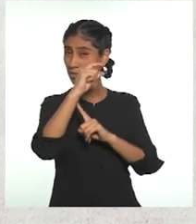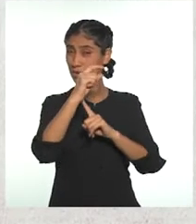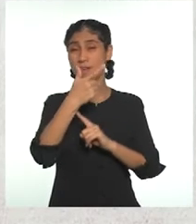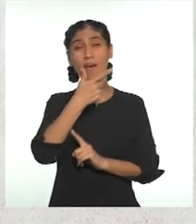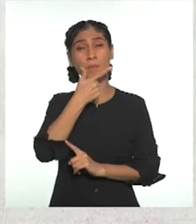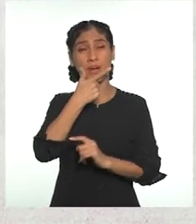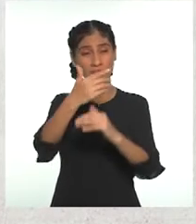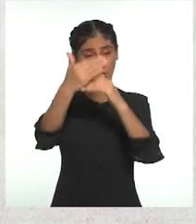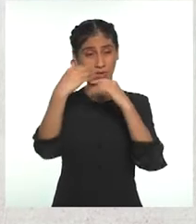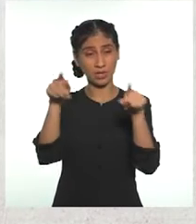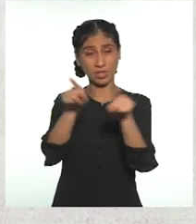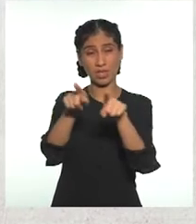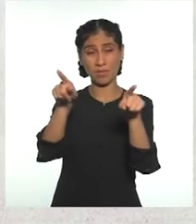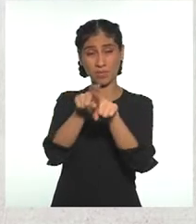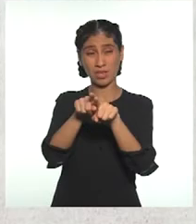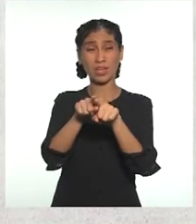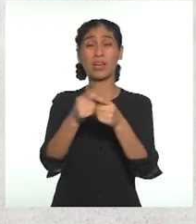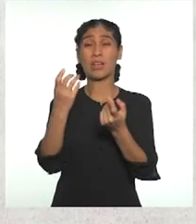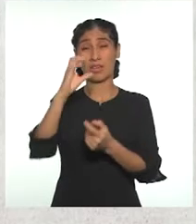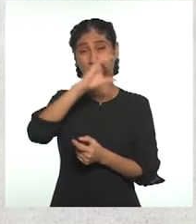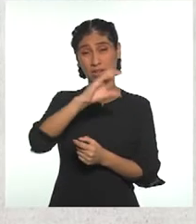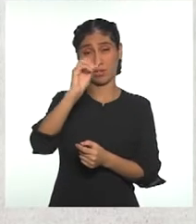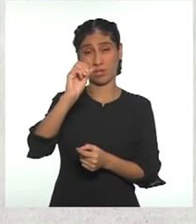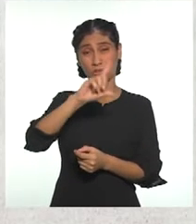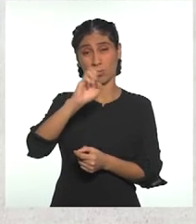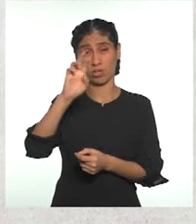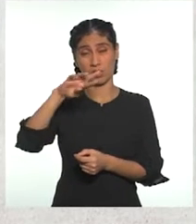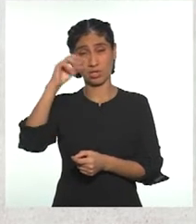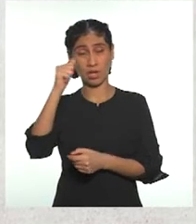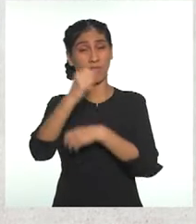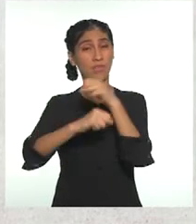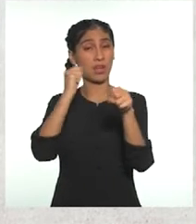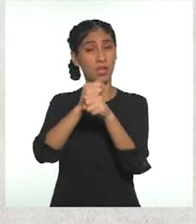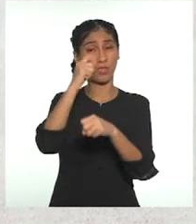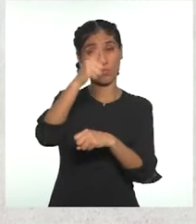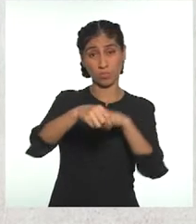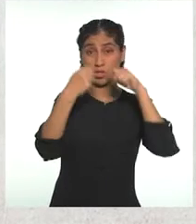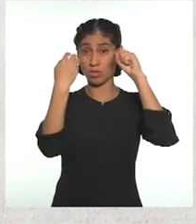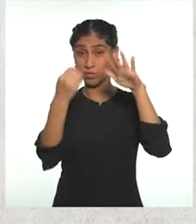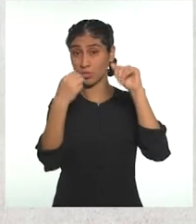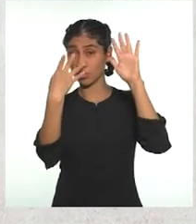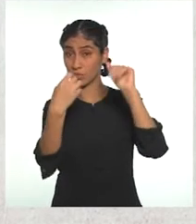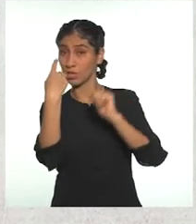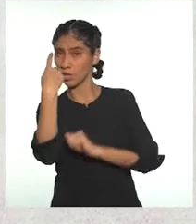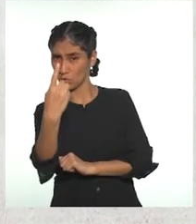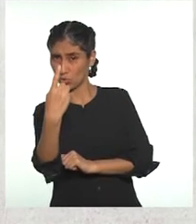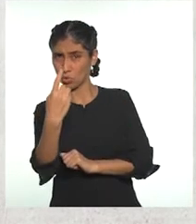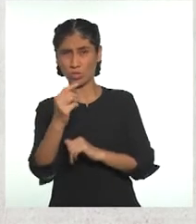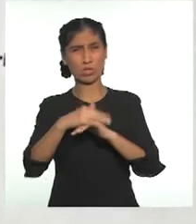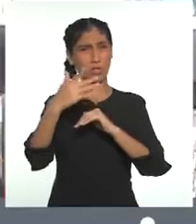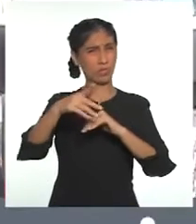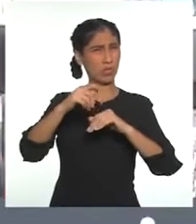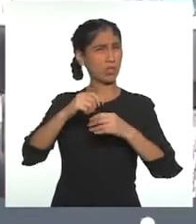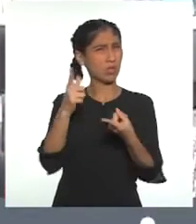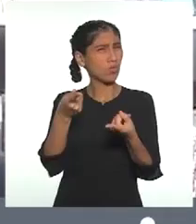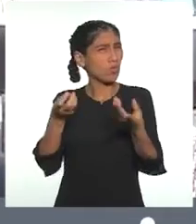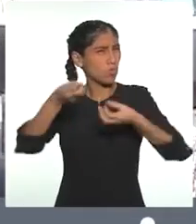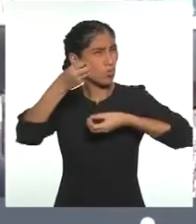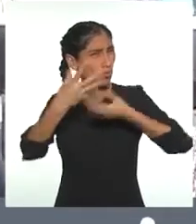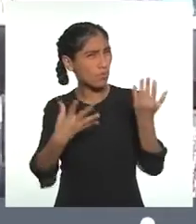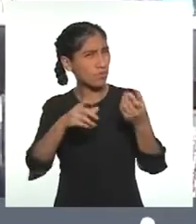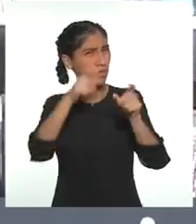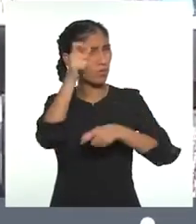nuestros padres y abuelos, el terrible cólera de 1991, que llegó a alcanzar